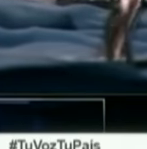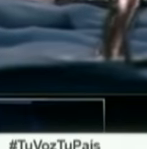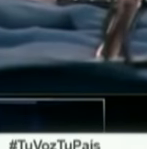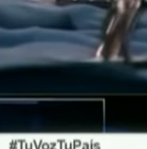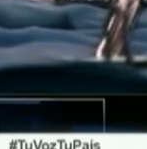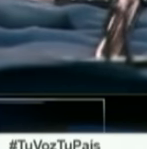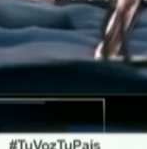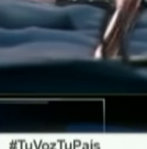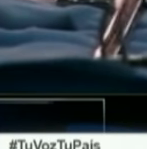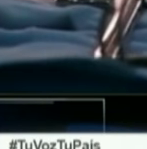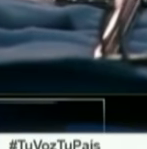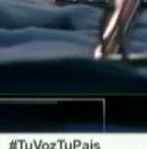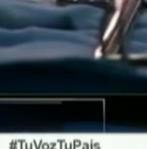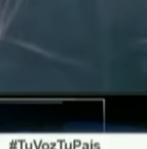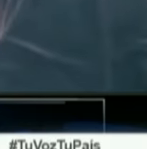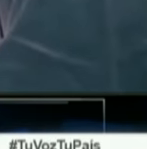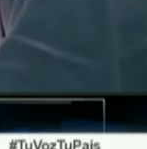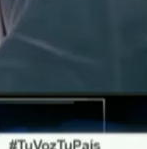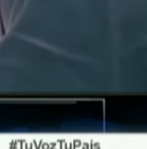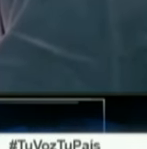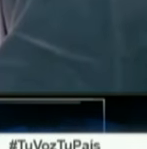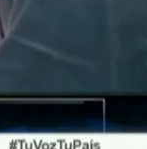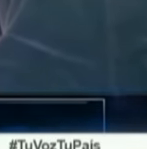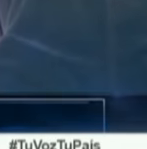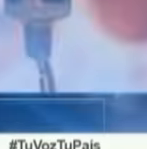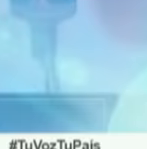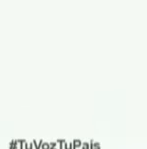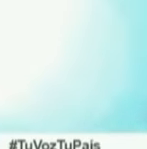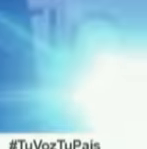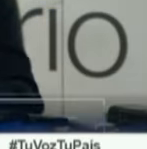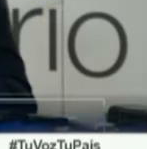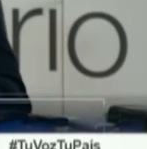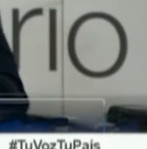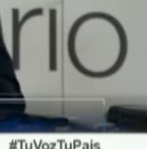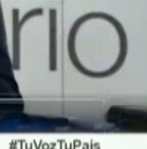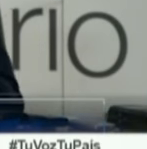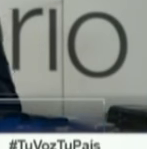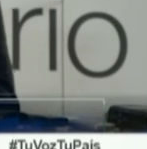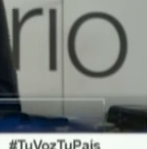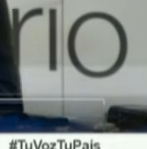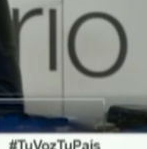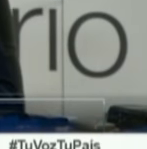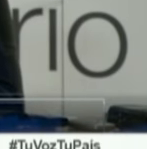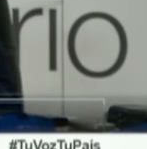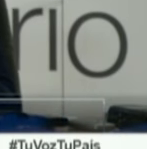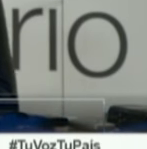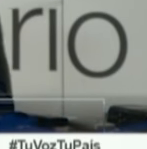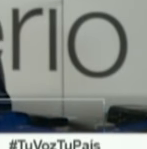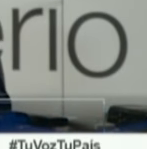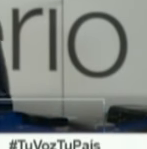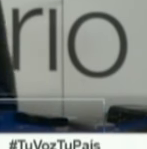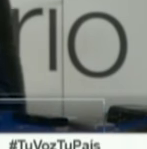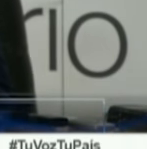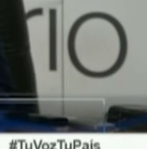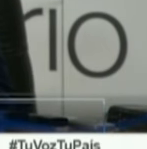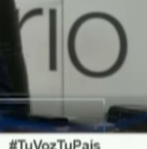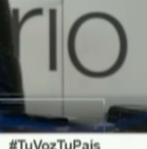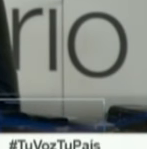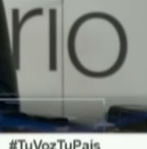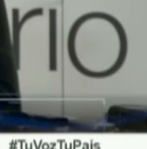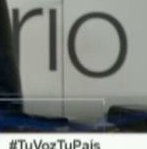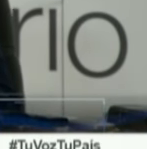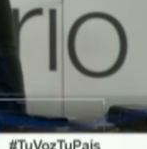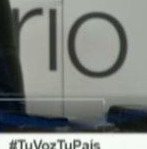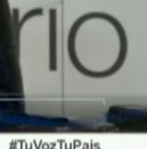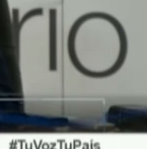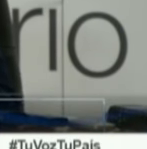el acceso a un trasplante de órganos es un derecho de todos. Tras rueda de prensa, el ministro de Ambiente se refirió a la